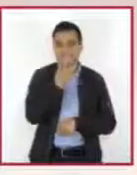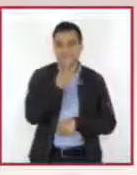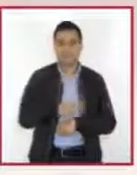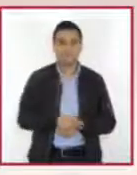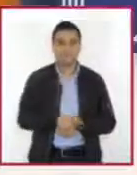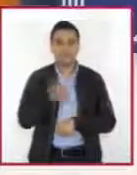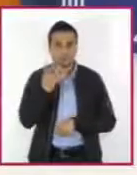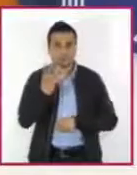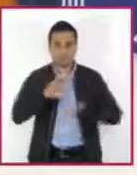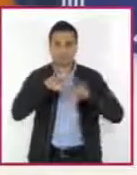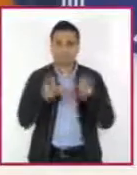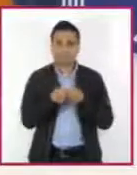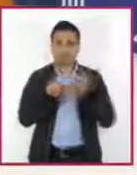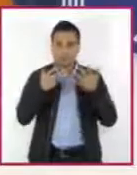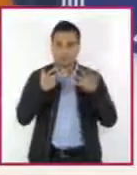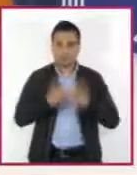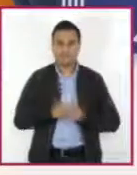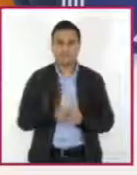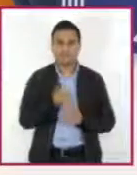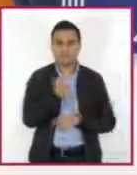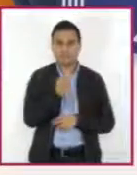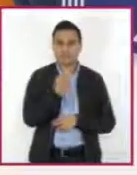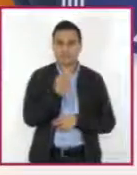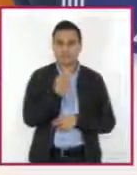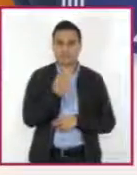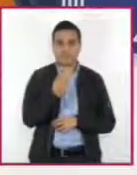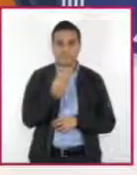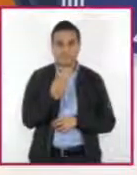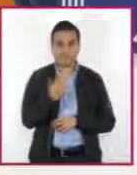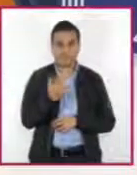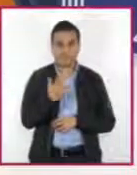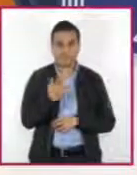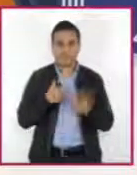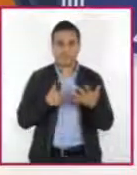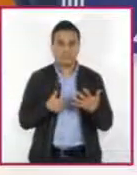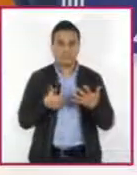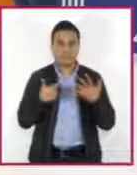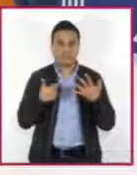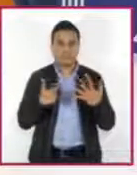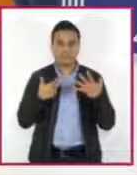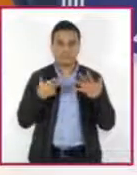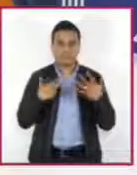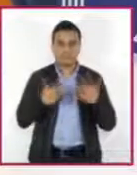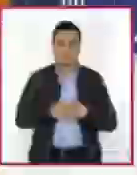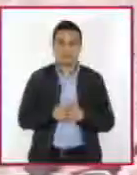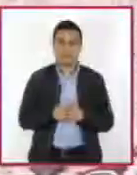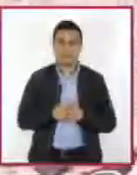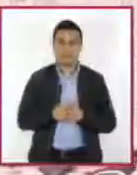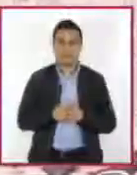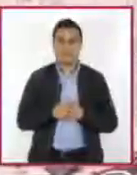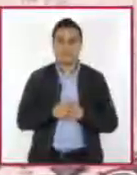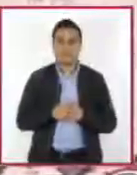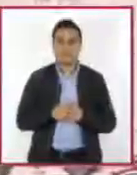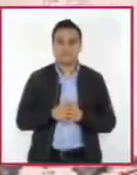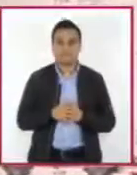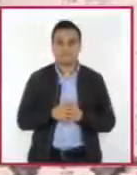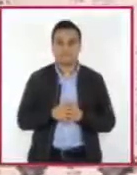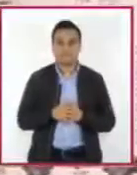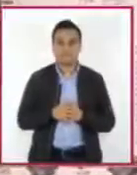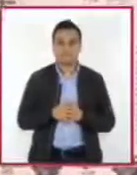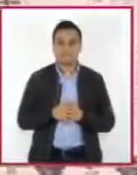Ocho. Ocho. Uno, dos, tres, cuatro, cinco, seis, siete, ocho.